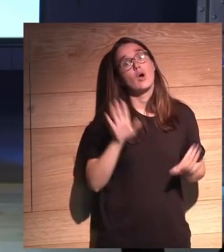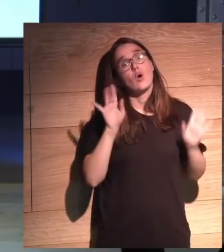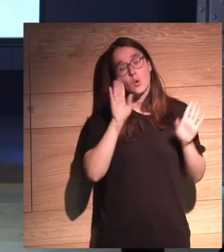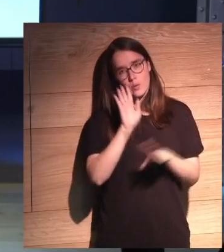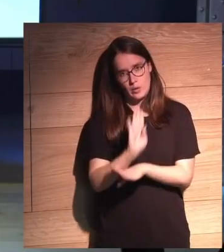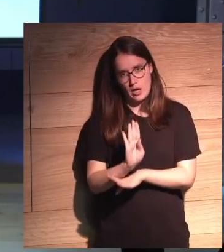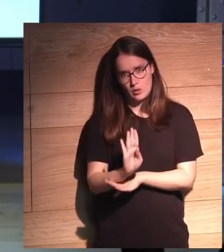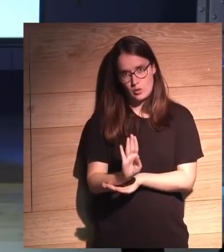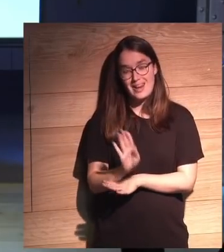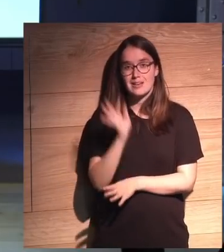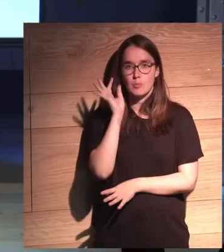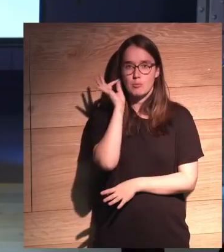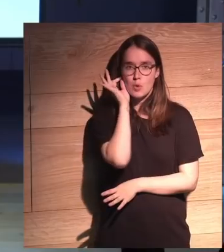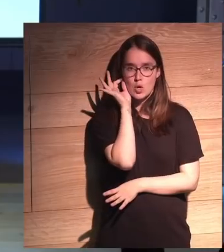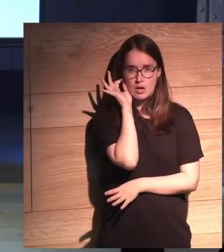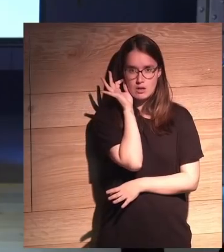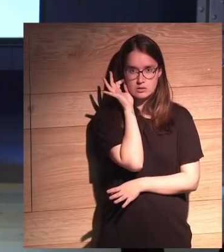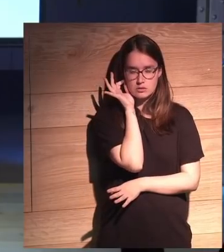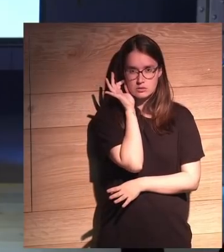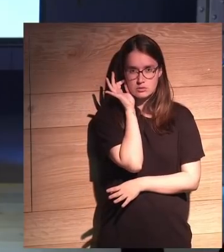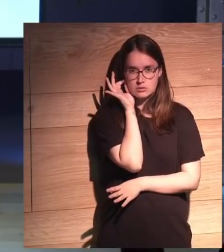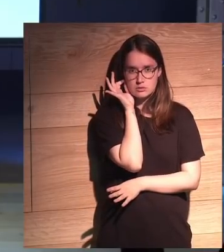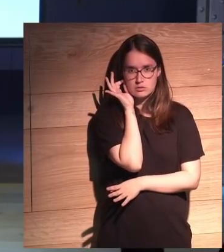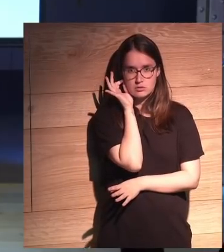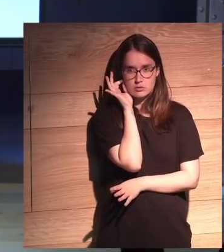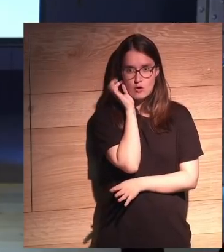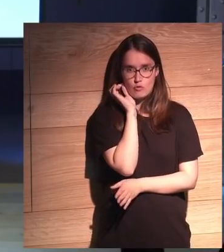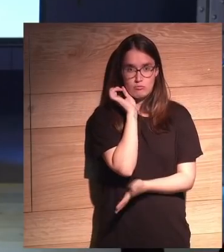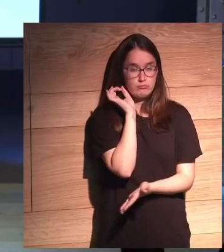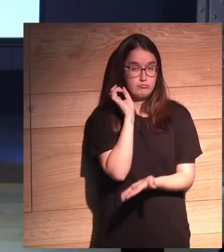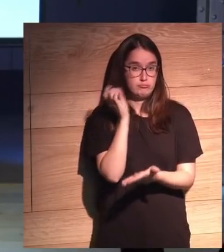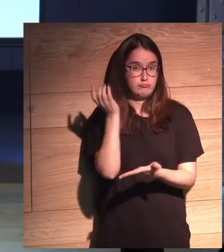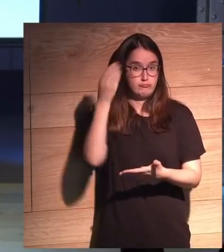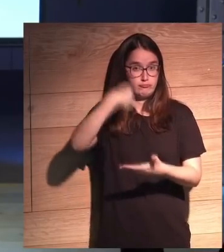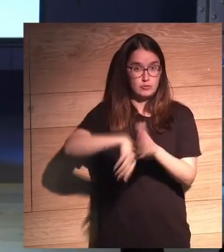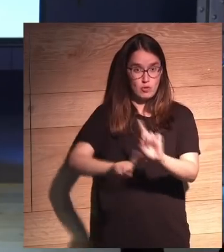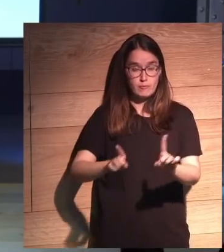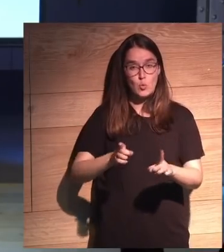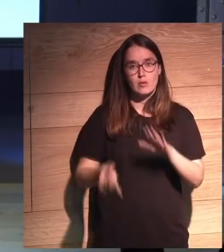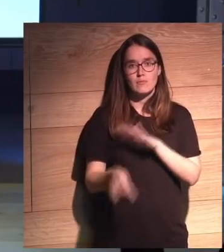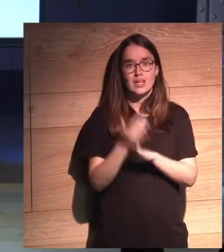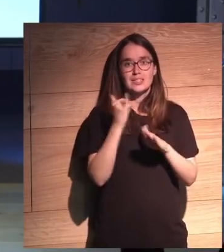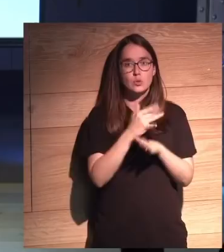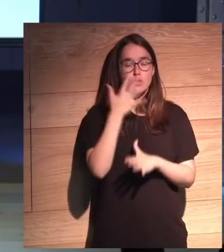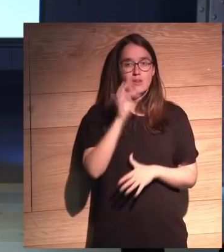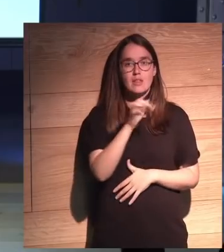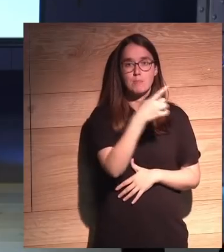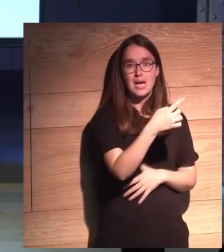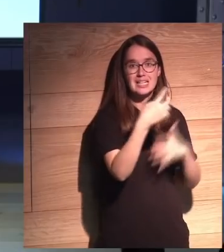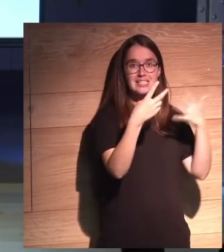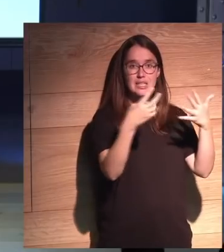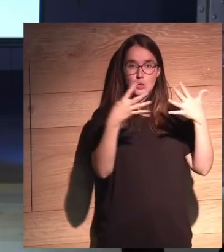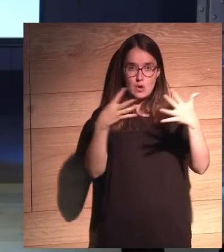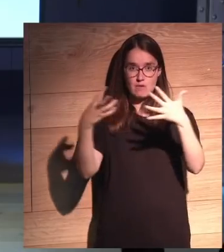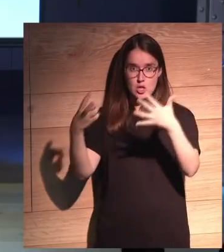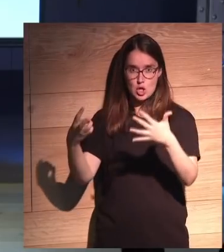Atención, las mujeres quedan absolutamente excluidas. Cuando se funda el Instituto de Francia en